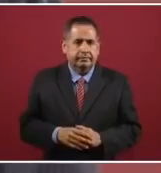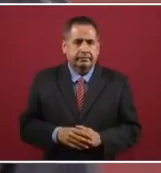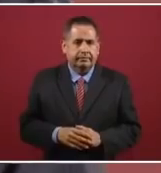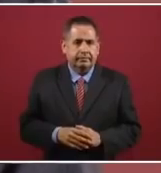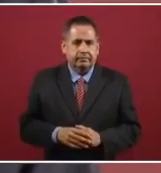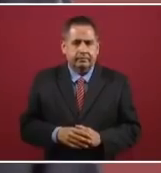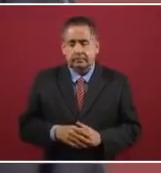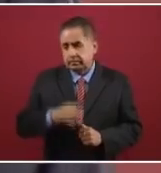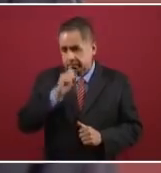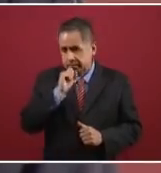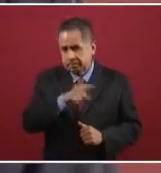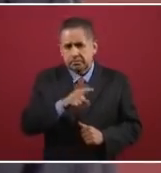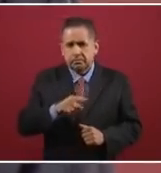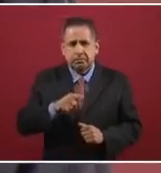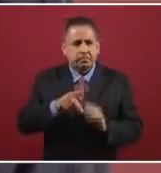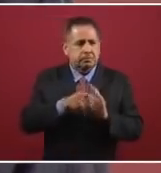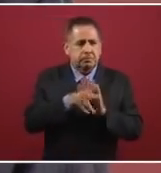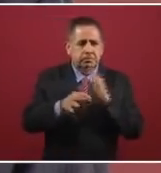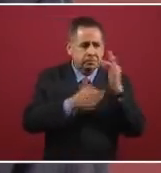Los mismos medios,